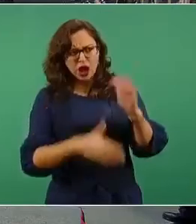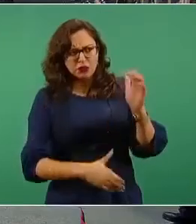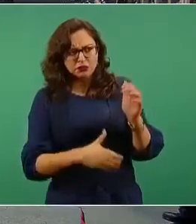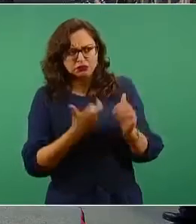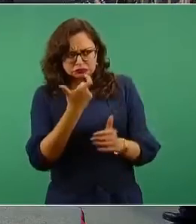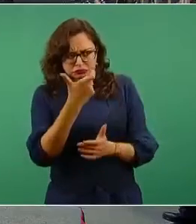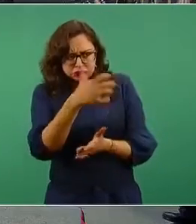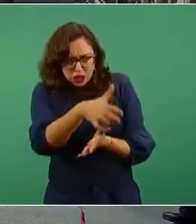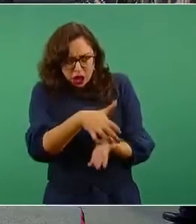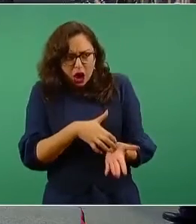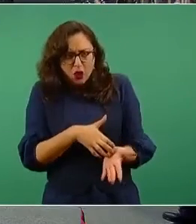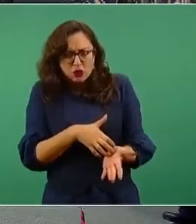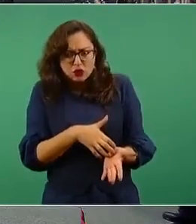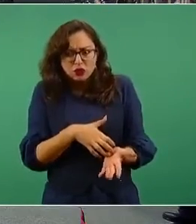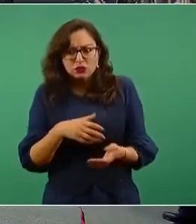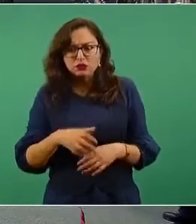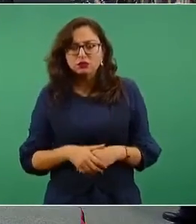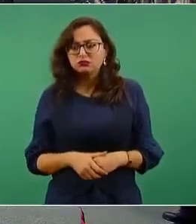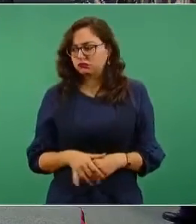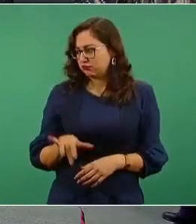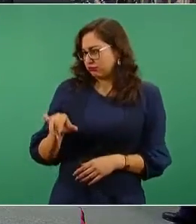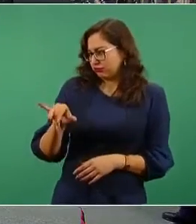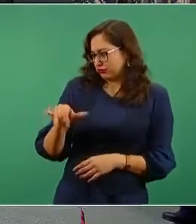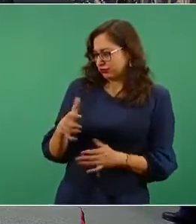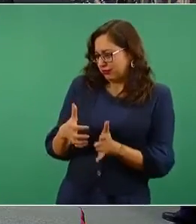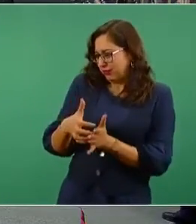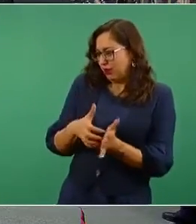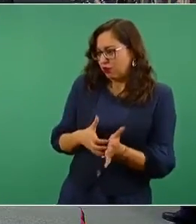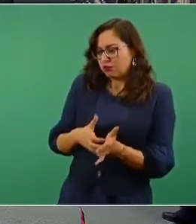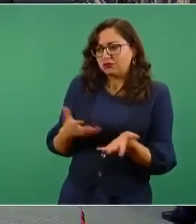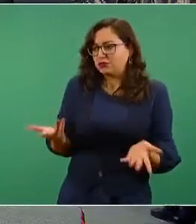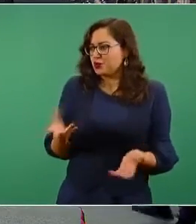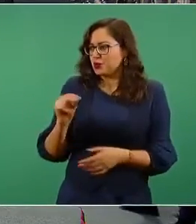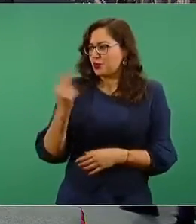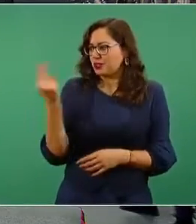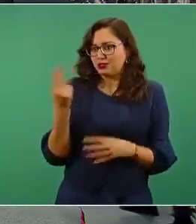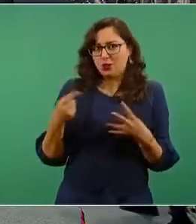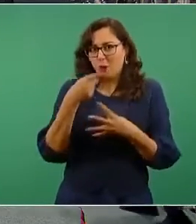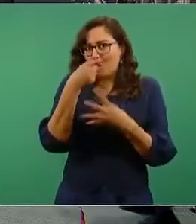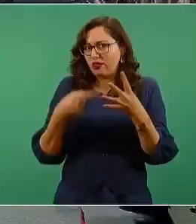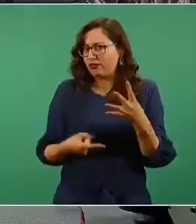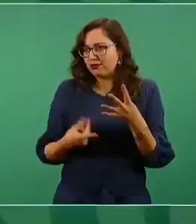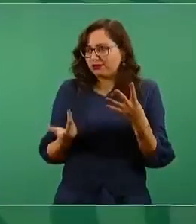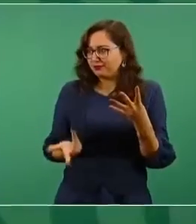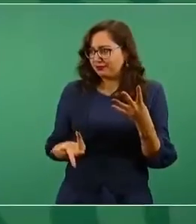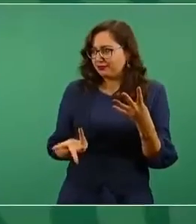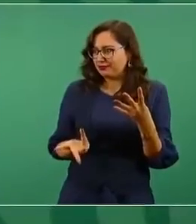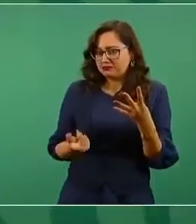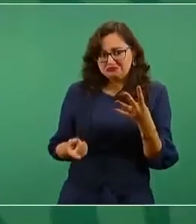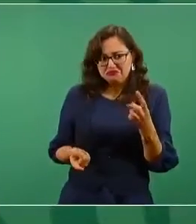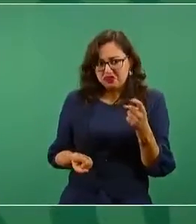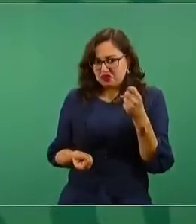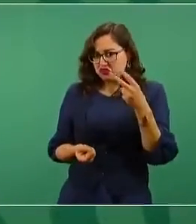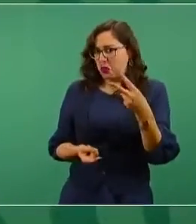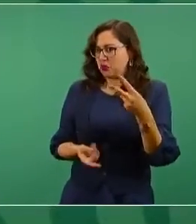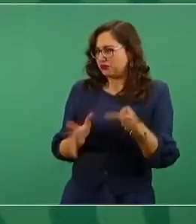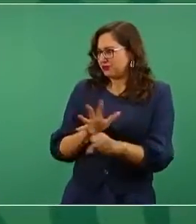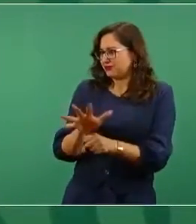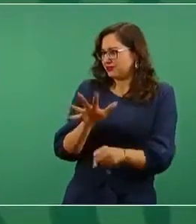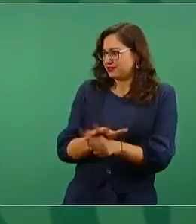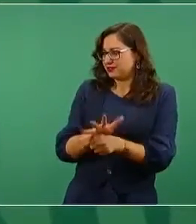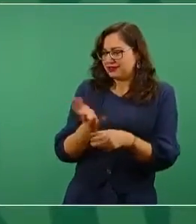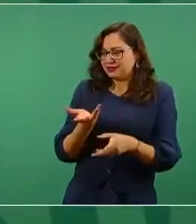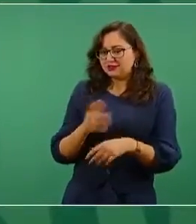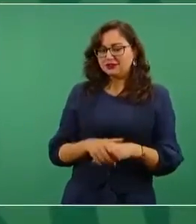Sí, no hay necesidad de tener tantas, con 2 era suficiente. Y con lo que